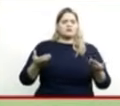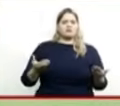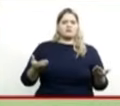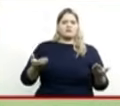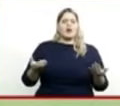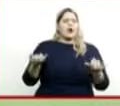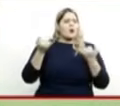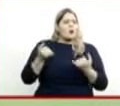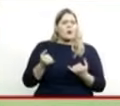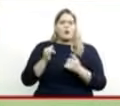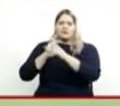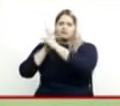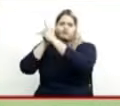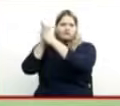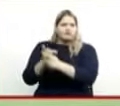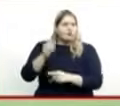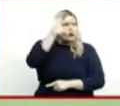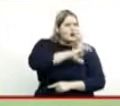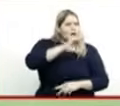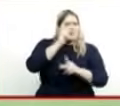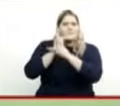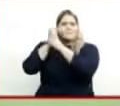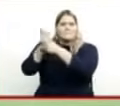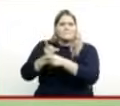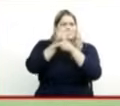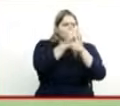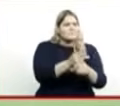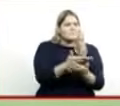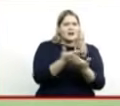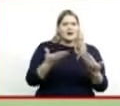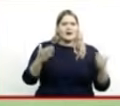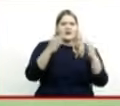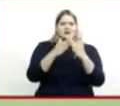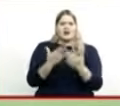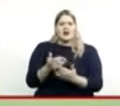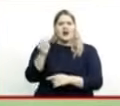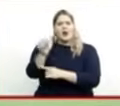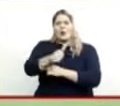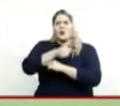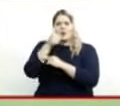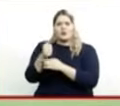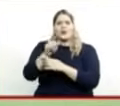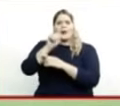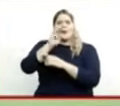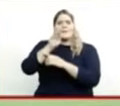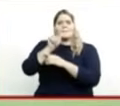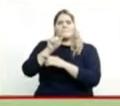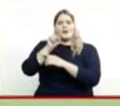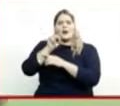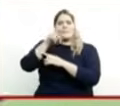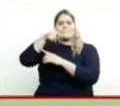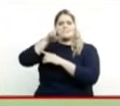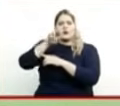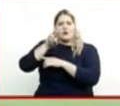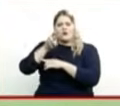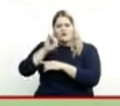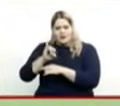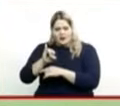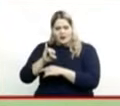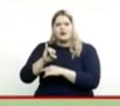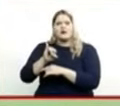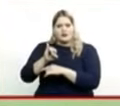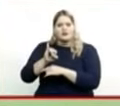préstamos para vivienda por medio de Banprovi al más bajo interés. A diferencia